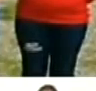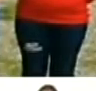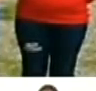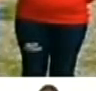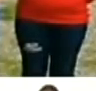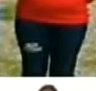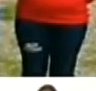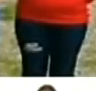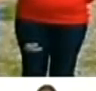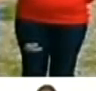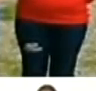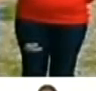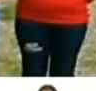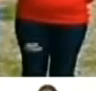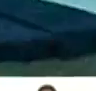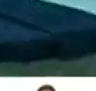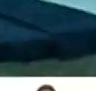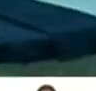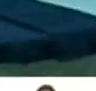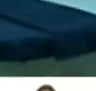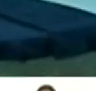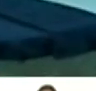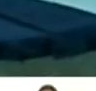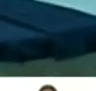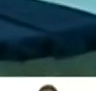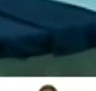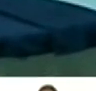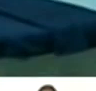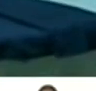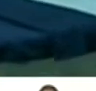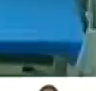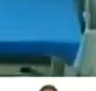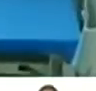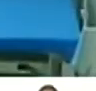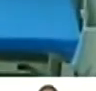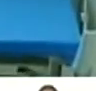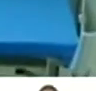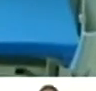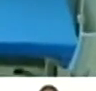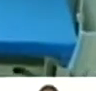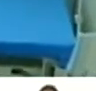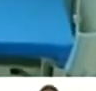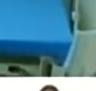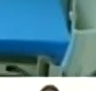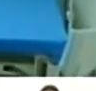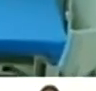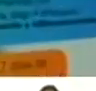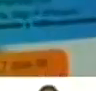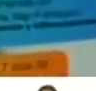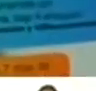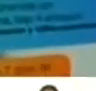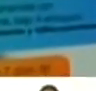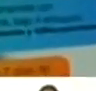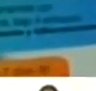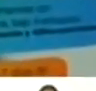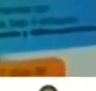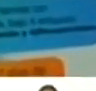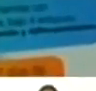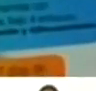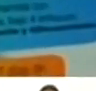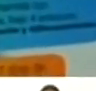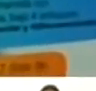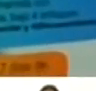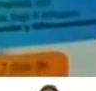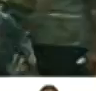base de misiones que tiene centro de odontología, centro médico, sala de parto, comedor, centros educativos,